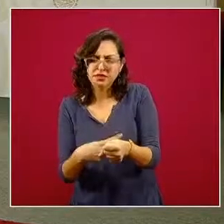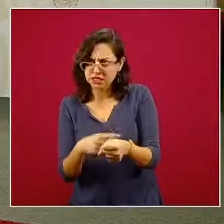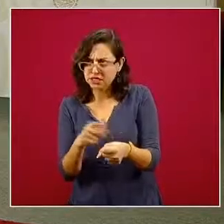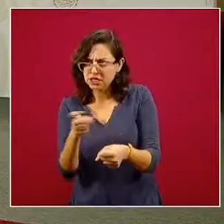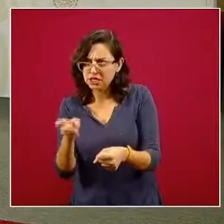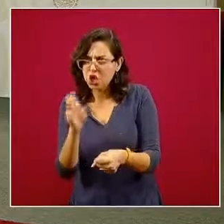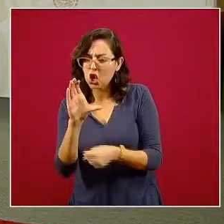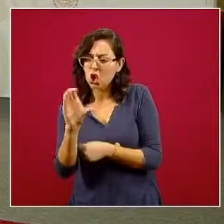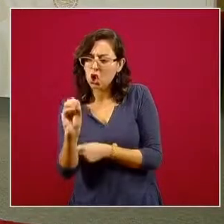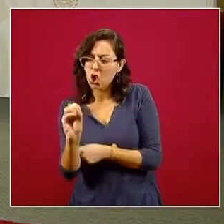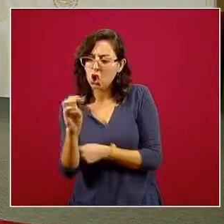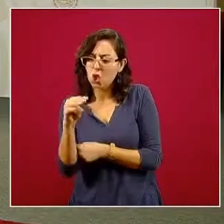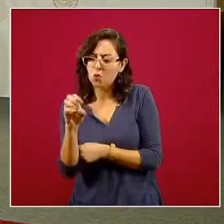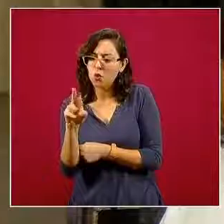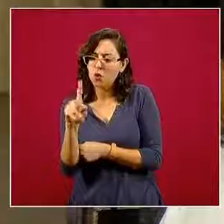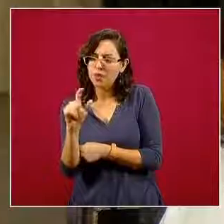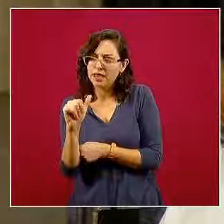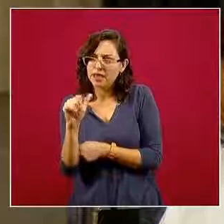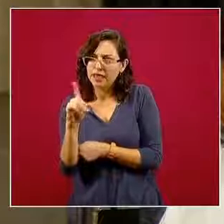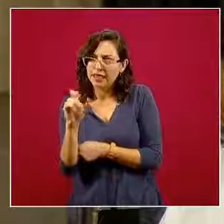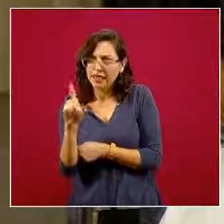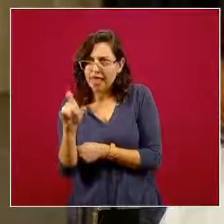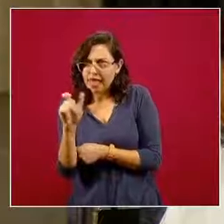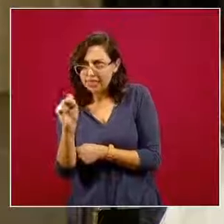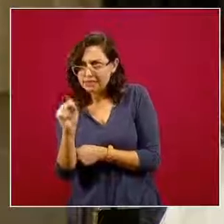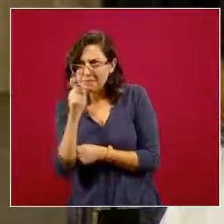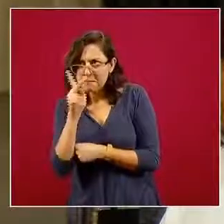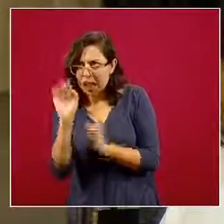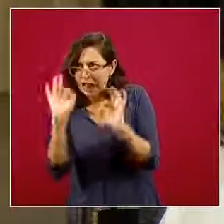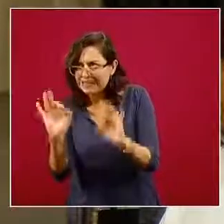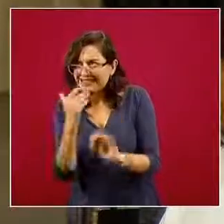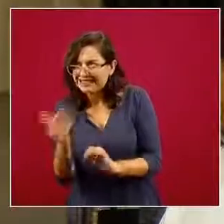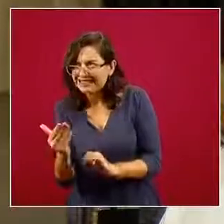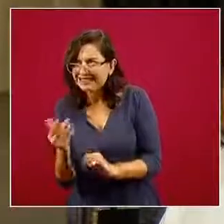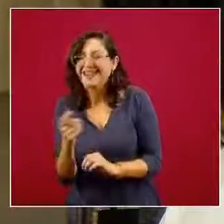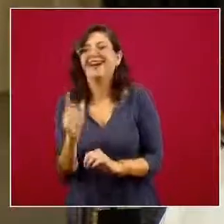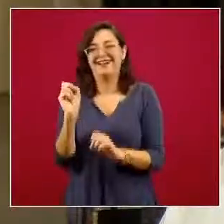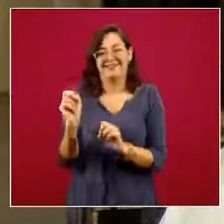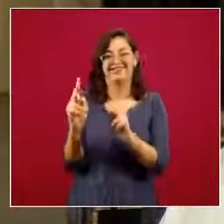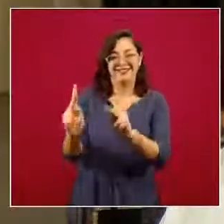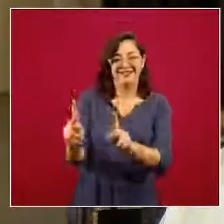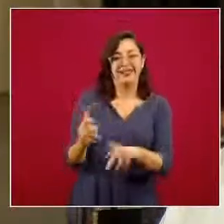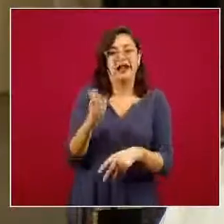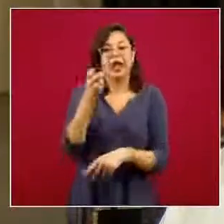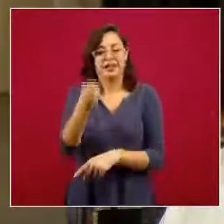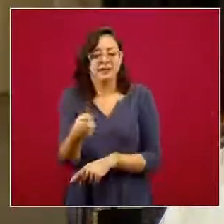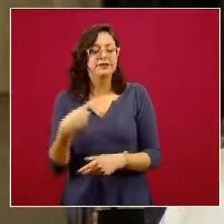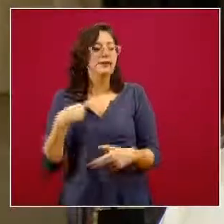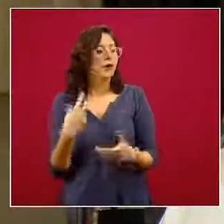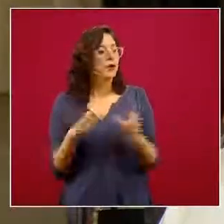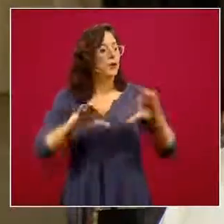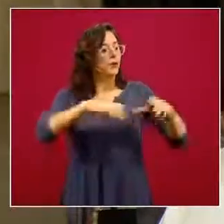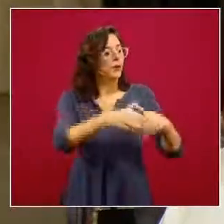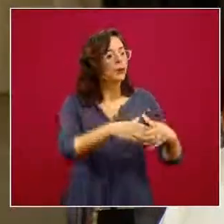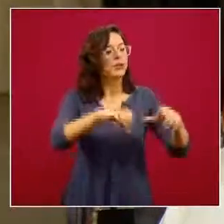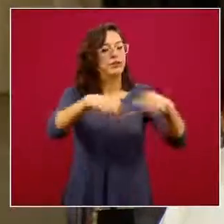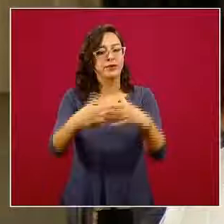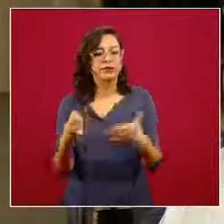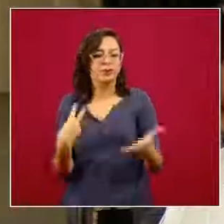de hacer un censo de este tipo de personas en la comunidad y de darles una instrucción determinada a las personas que son